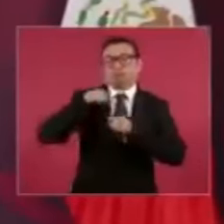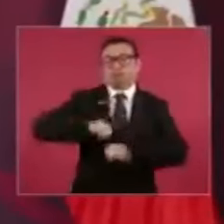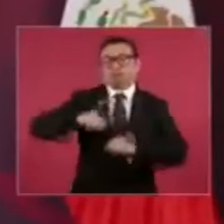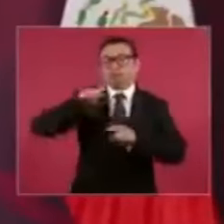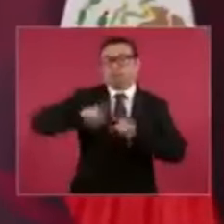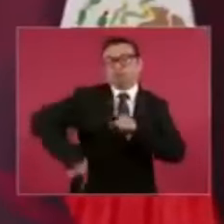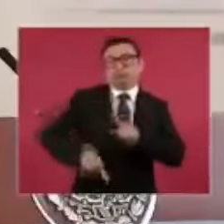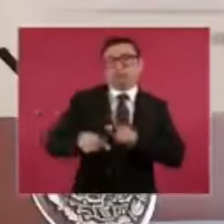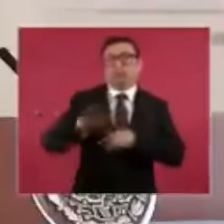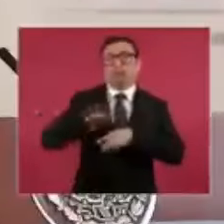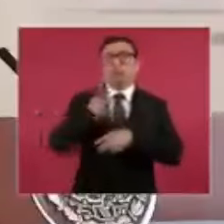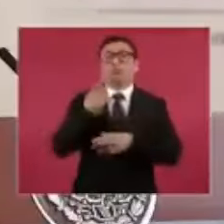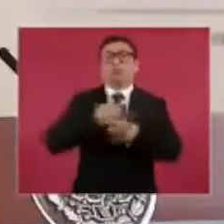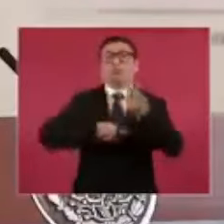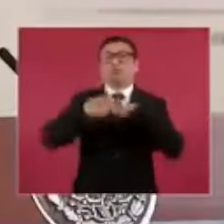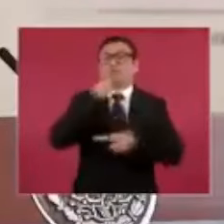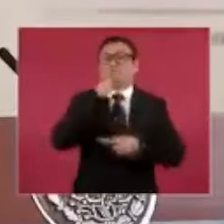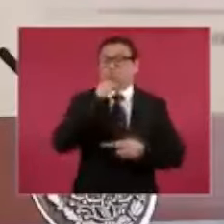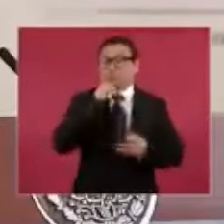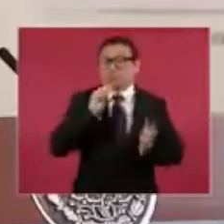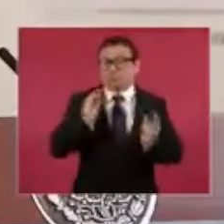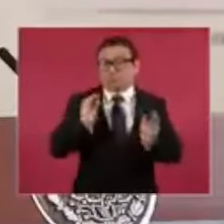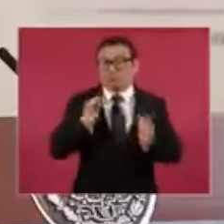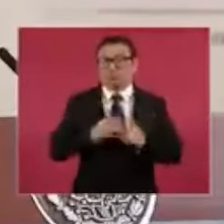que ya no pueda regresar,